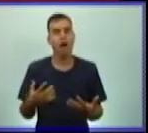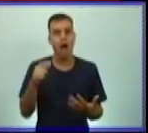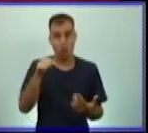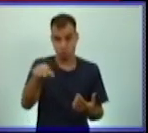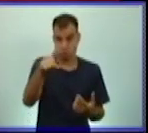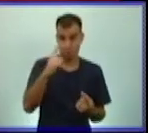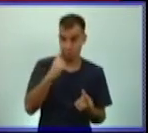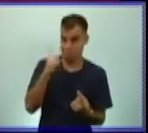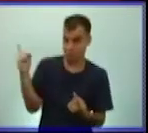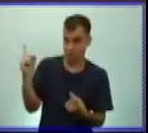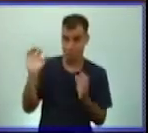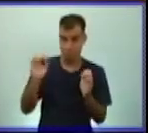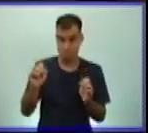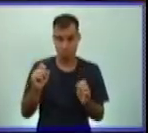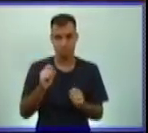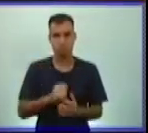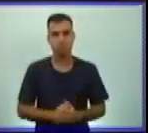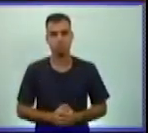video.